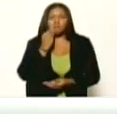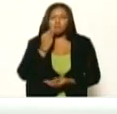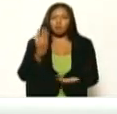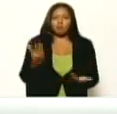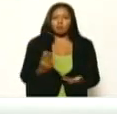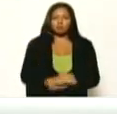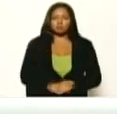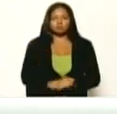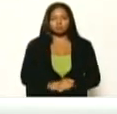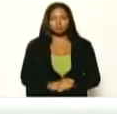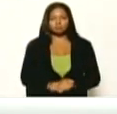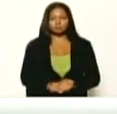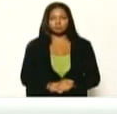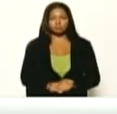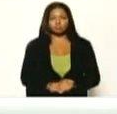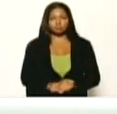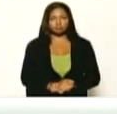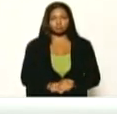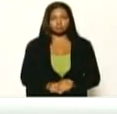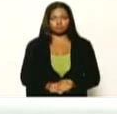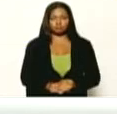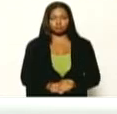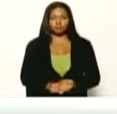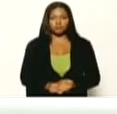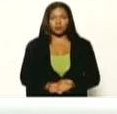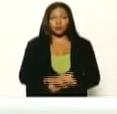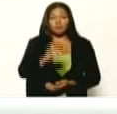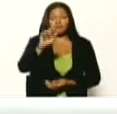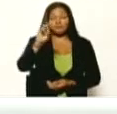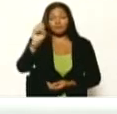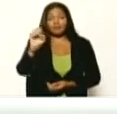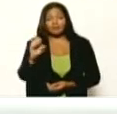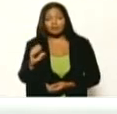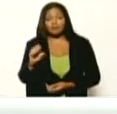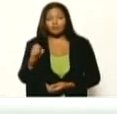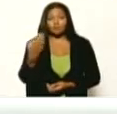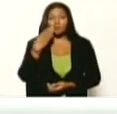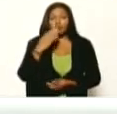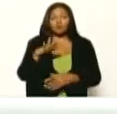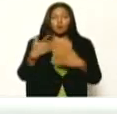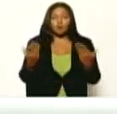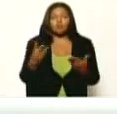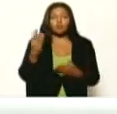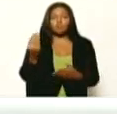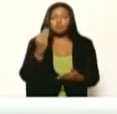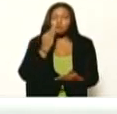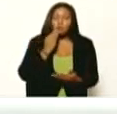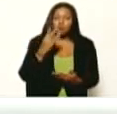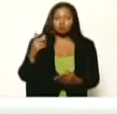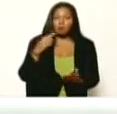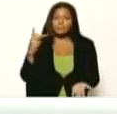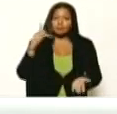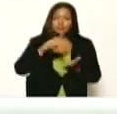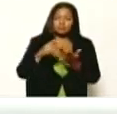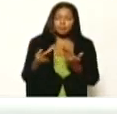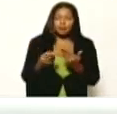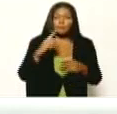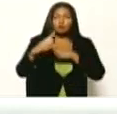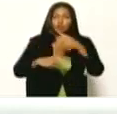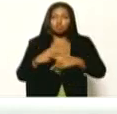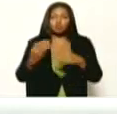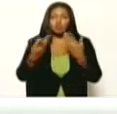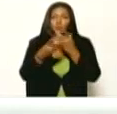Guevara. Freddy Guevara, estúpido e imbécil. ¿Cuándo tú has participado de un